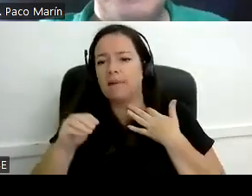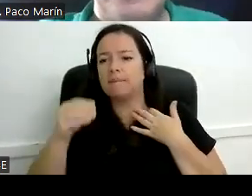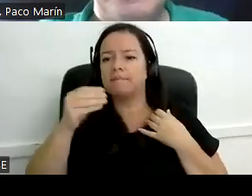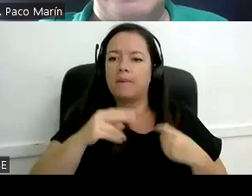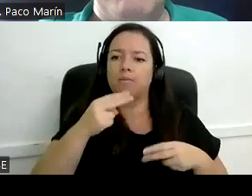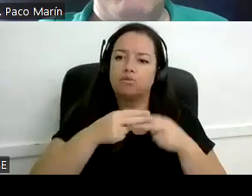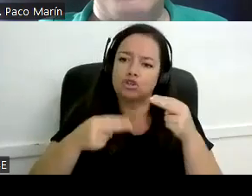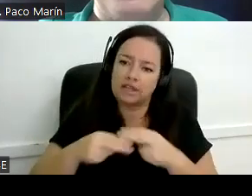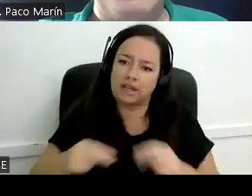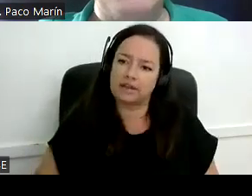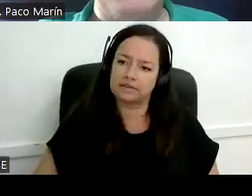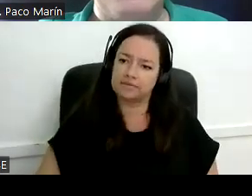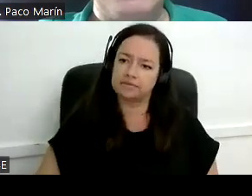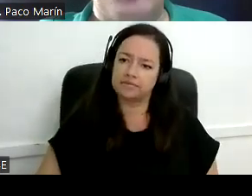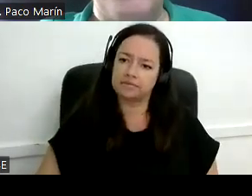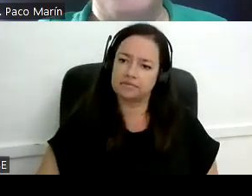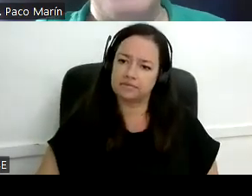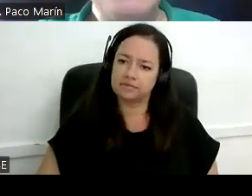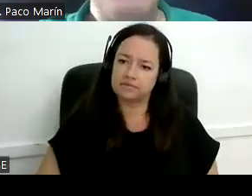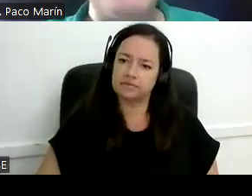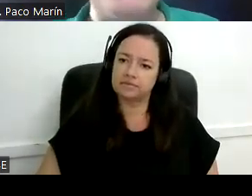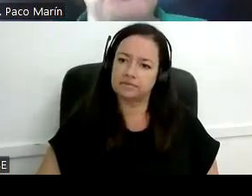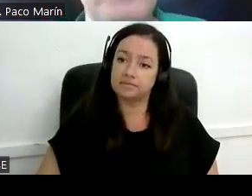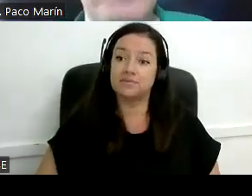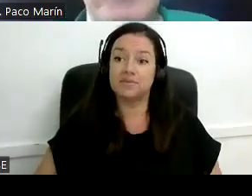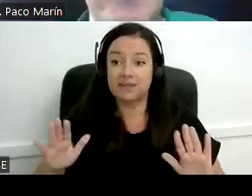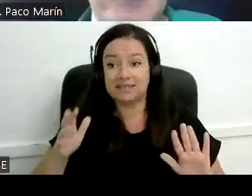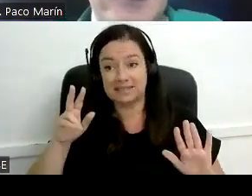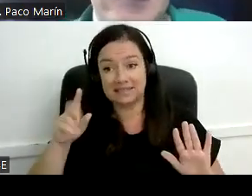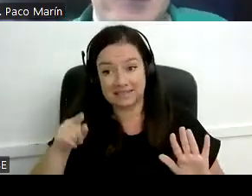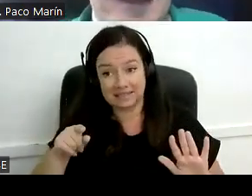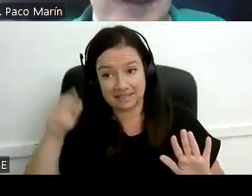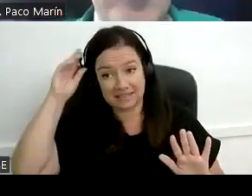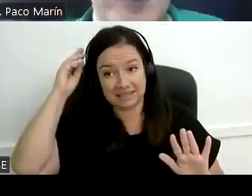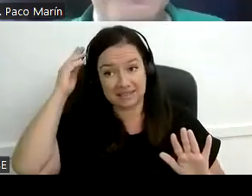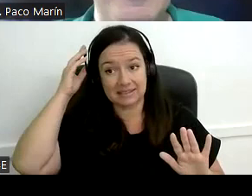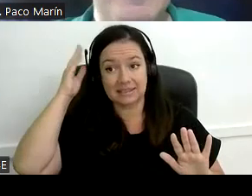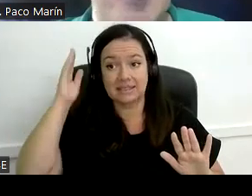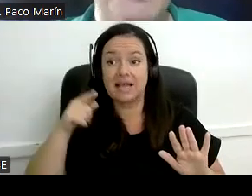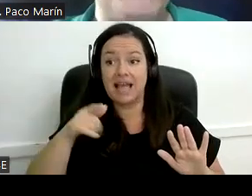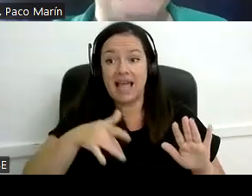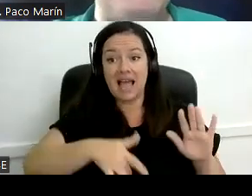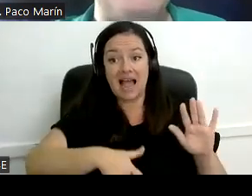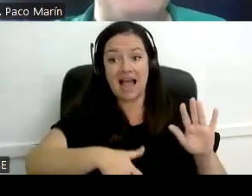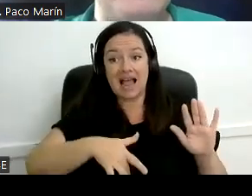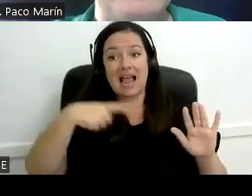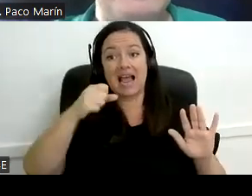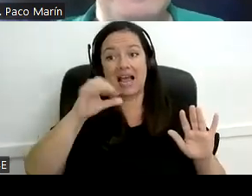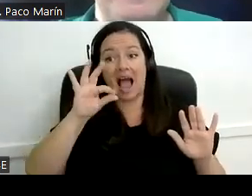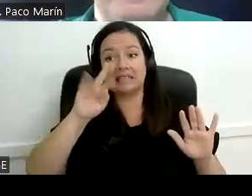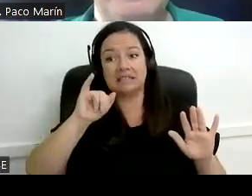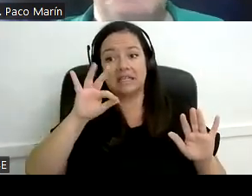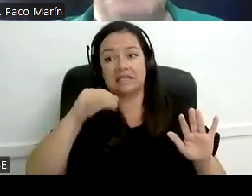proteína que vamos ingiriendo a posteriori. En cualquier caso, entiendo que esa gastritis está demostrada a nivel